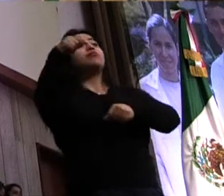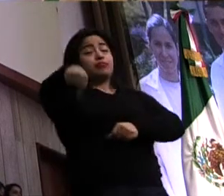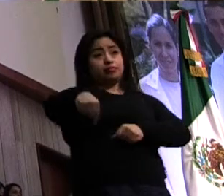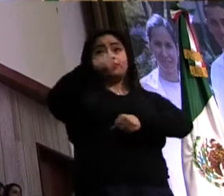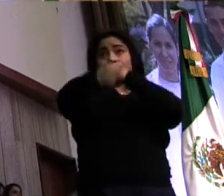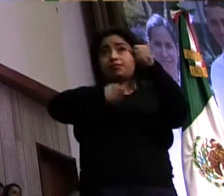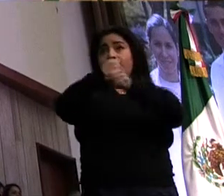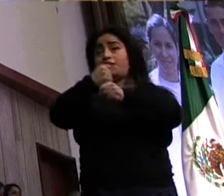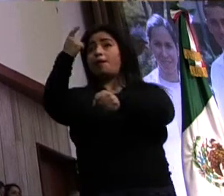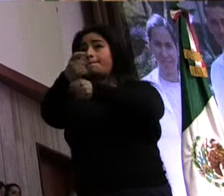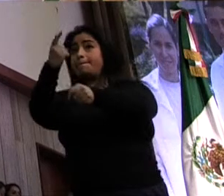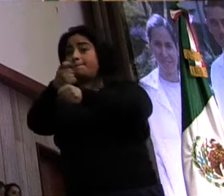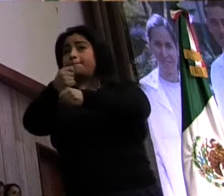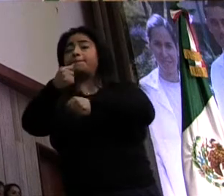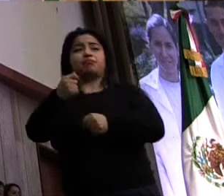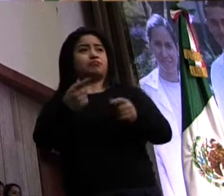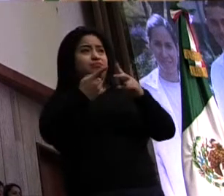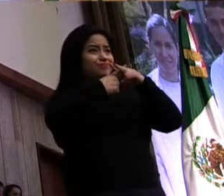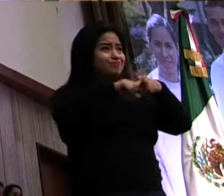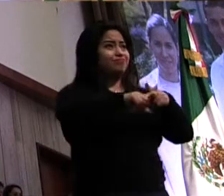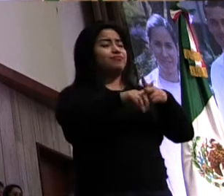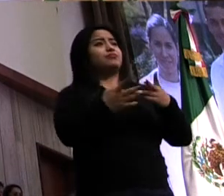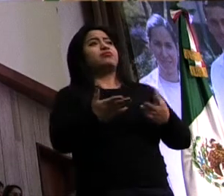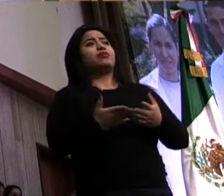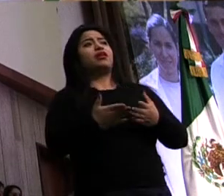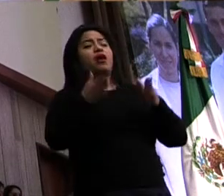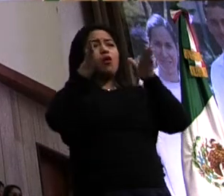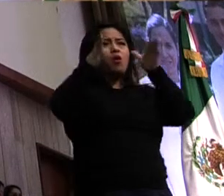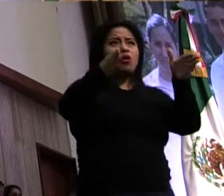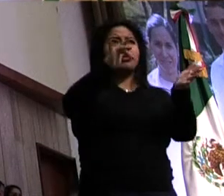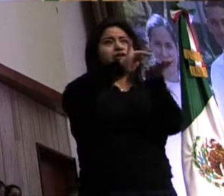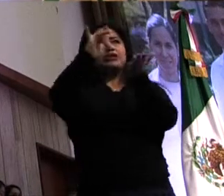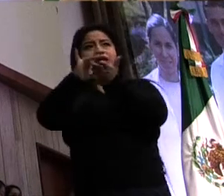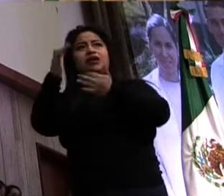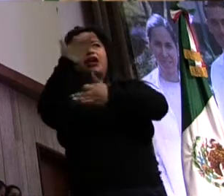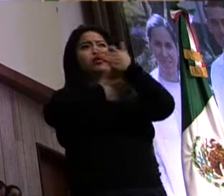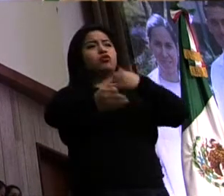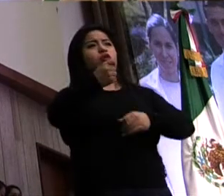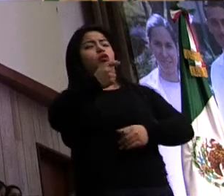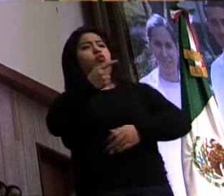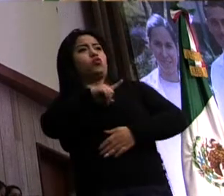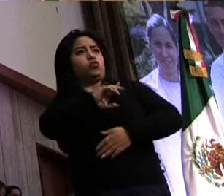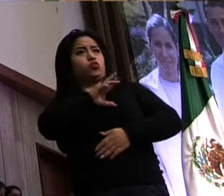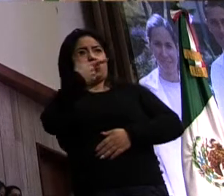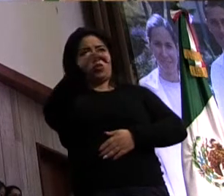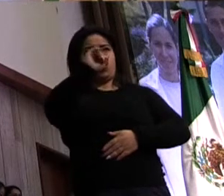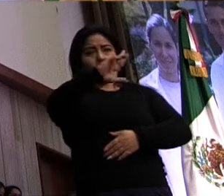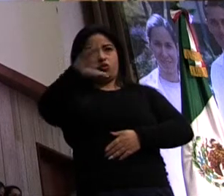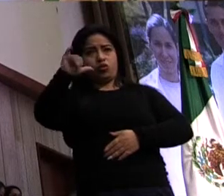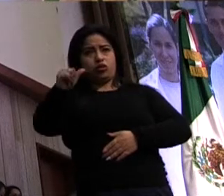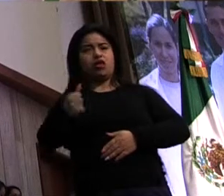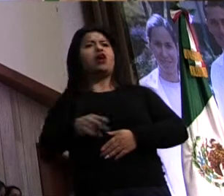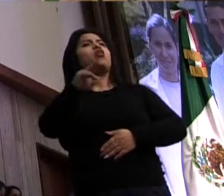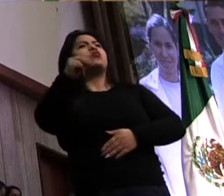primera vez, se atiende a la necesidad y gracias a la planeación del doctor Borja de no